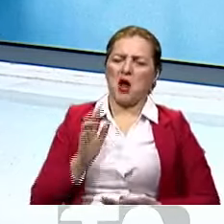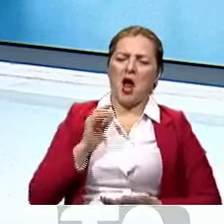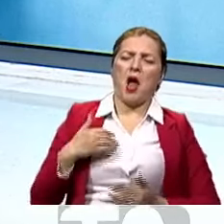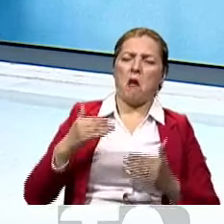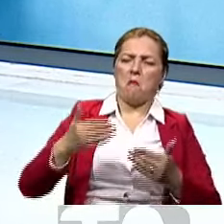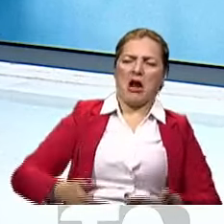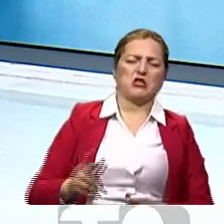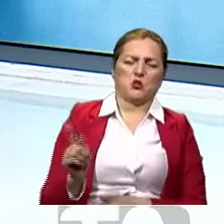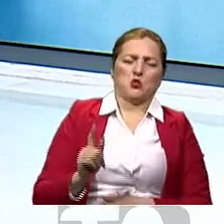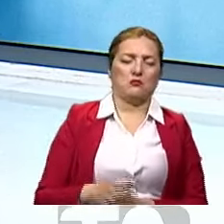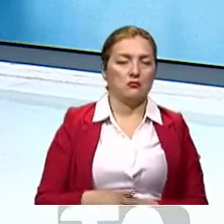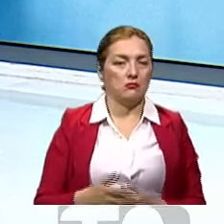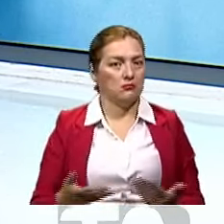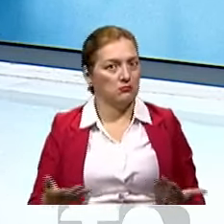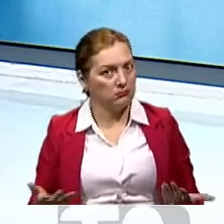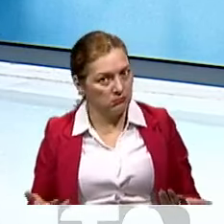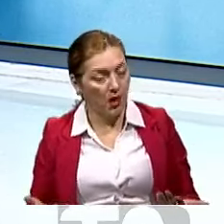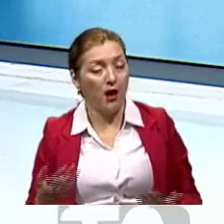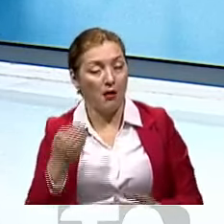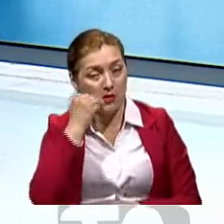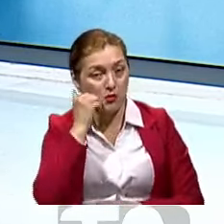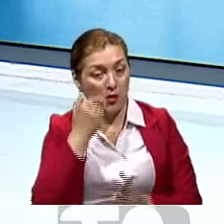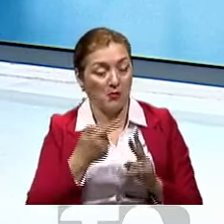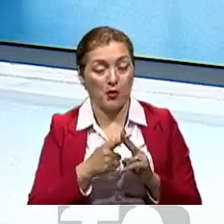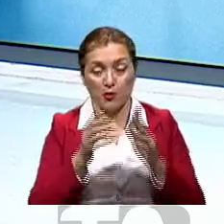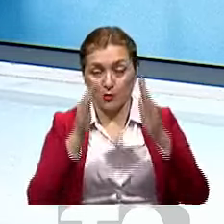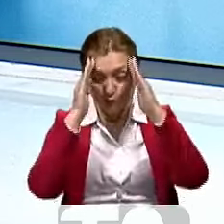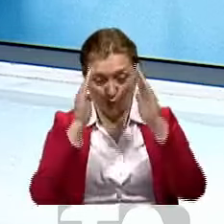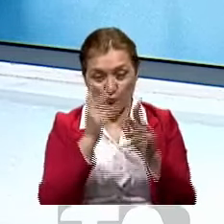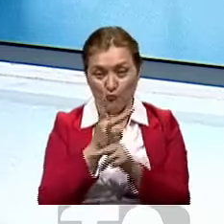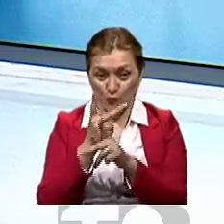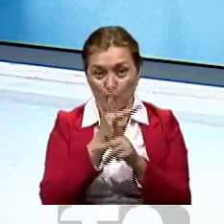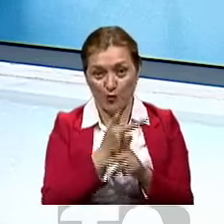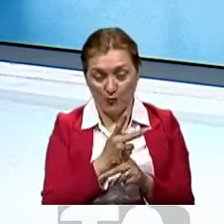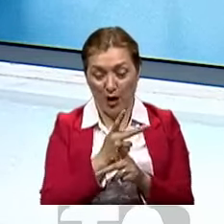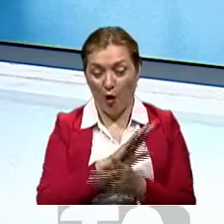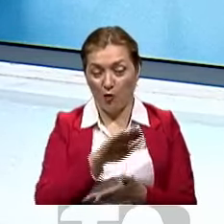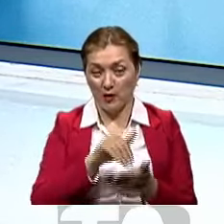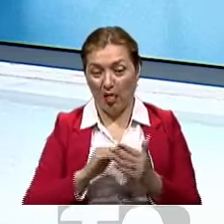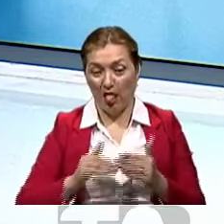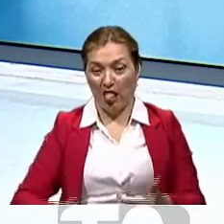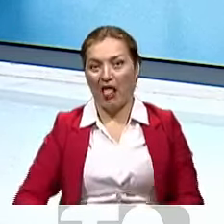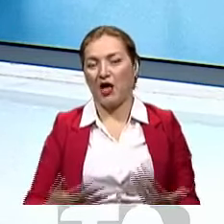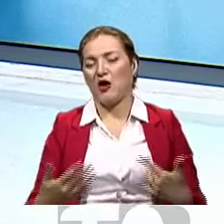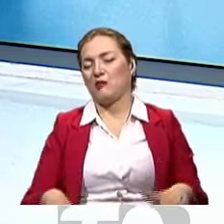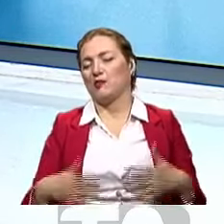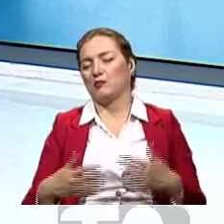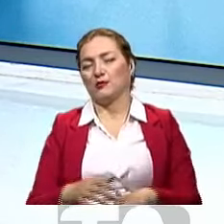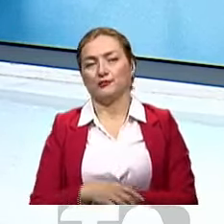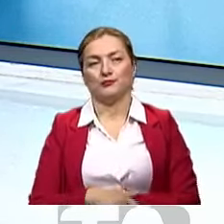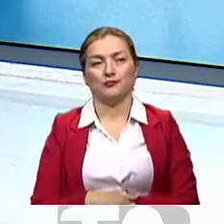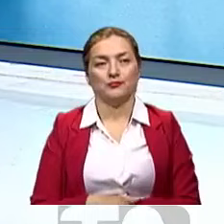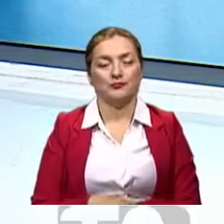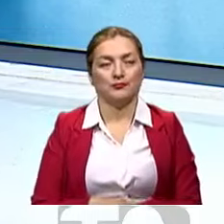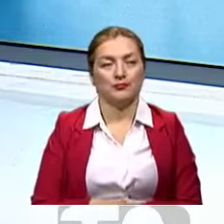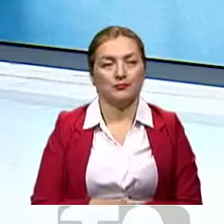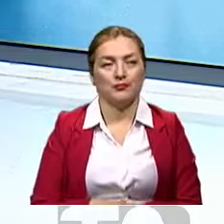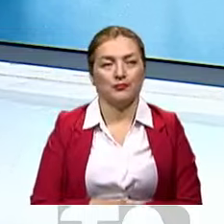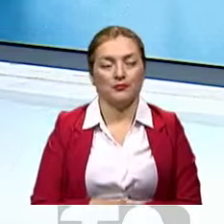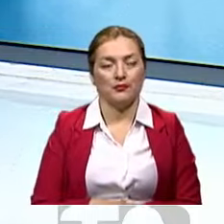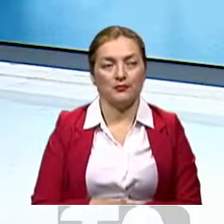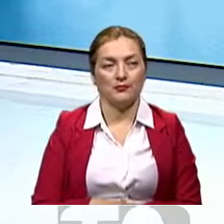ya empezó nuevamente su ciclo menstrual. Así es que a tener mucho cuidado porque se puede quedar embarazada de inmediato. Y